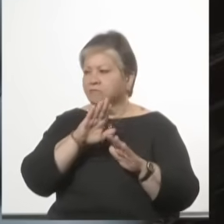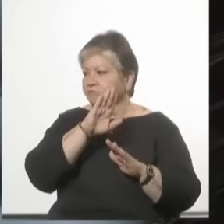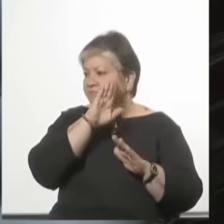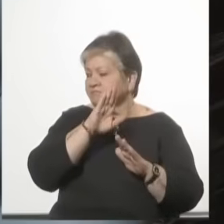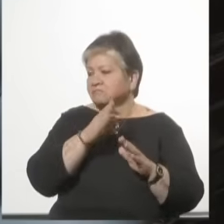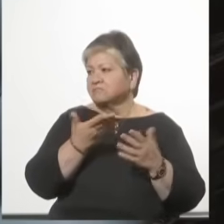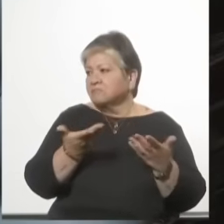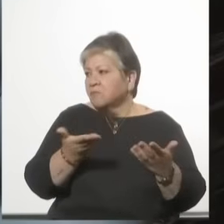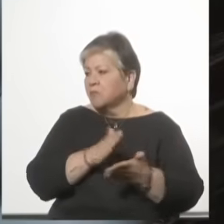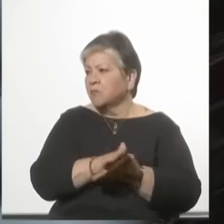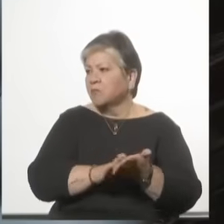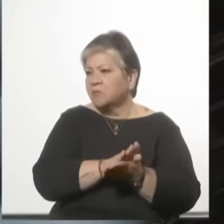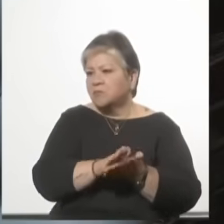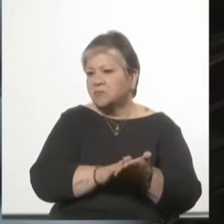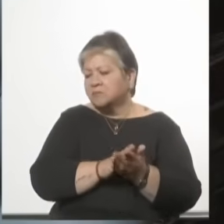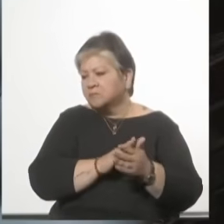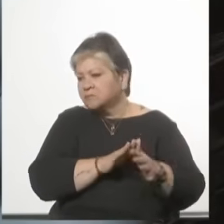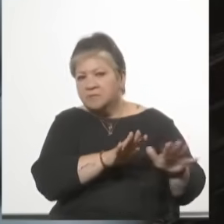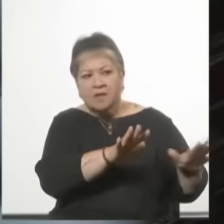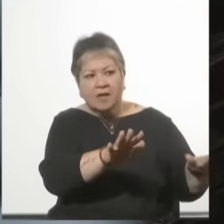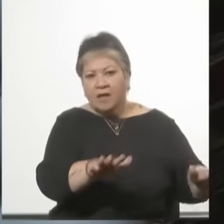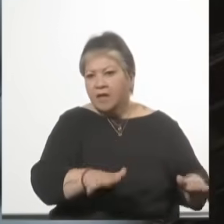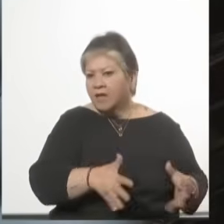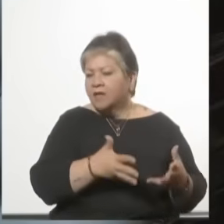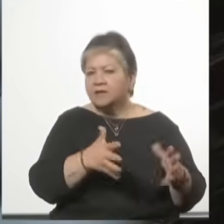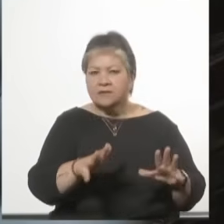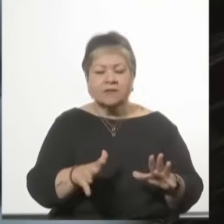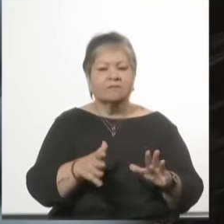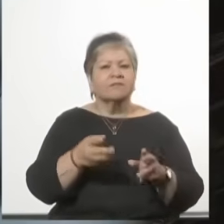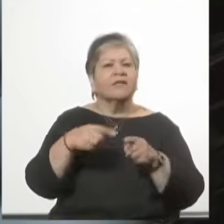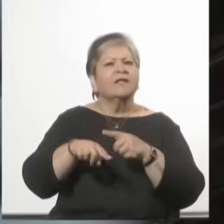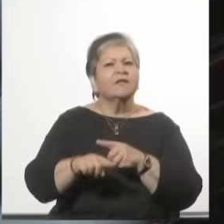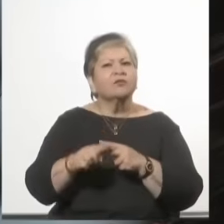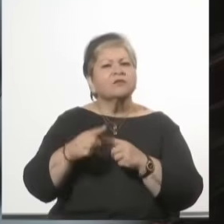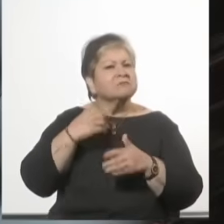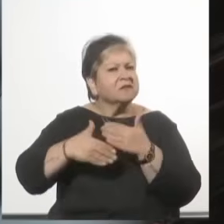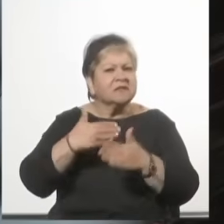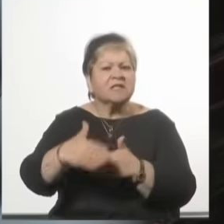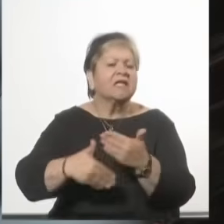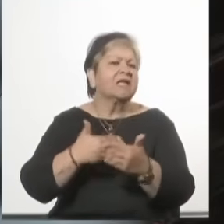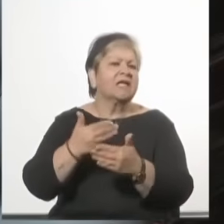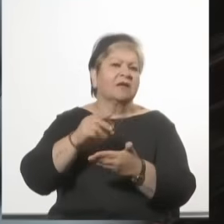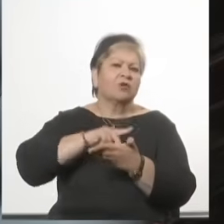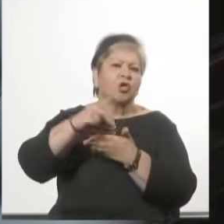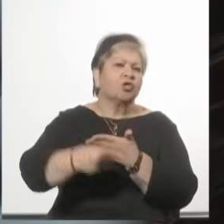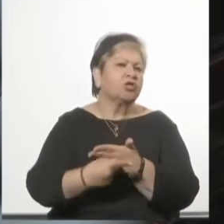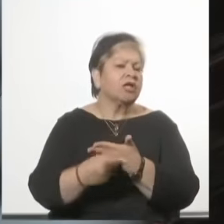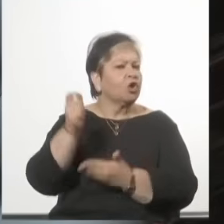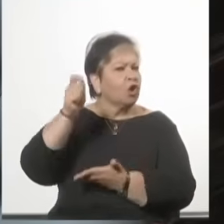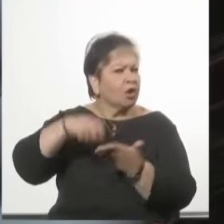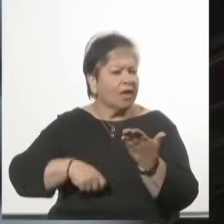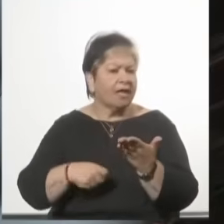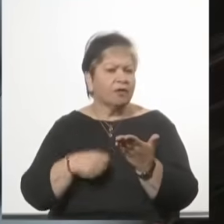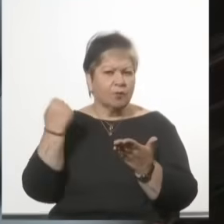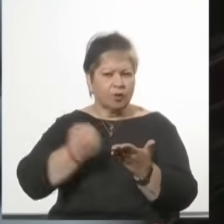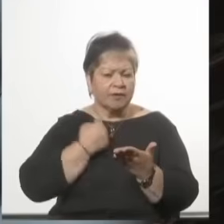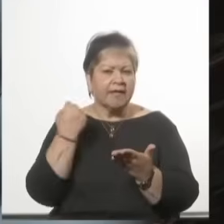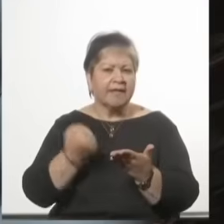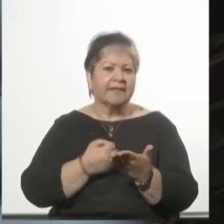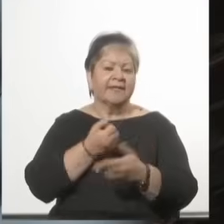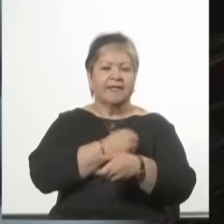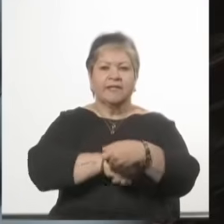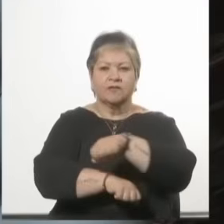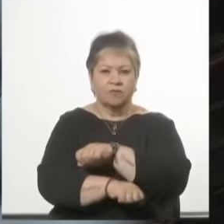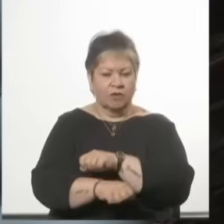si nada hubiera ocurrido y simplemente siguiera adelante con la ejecución de un importante contrato que además supone un